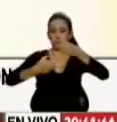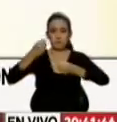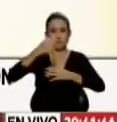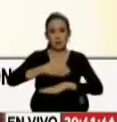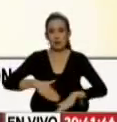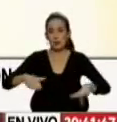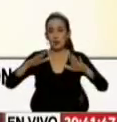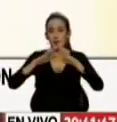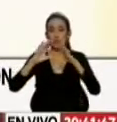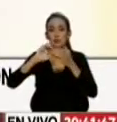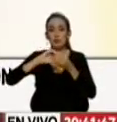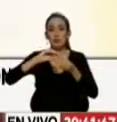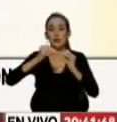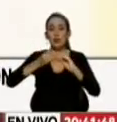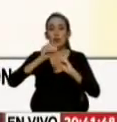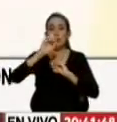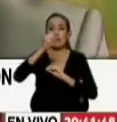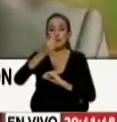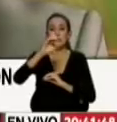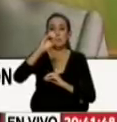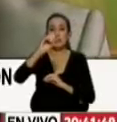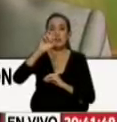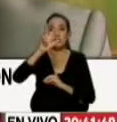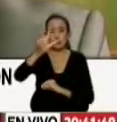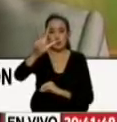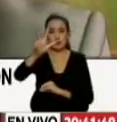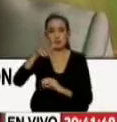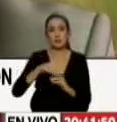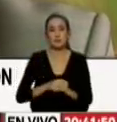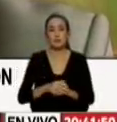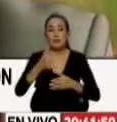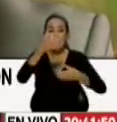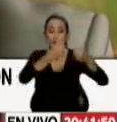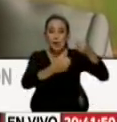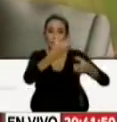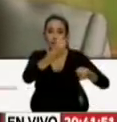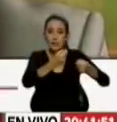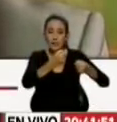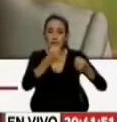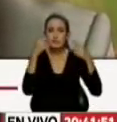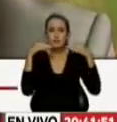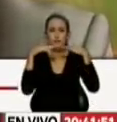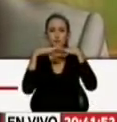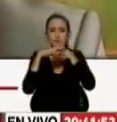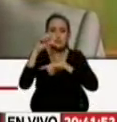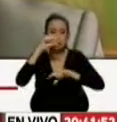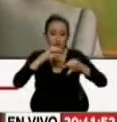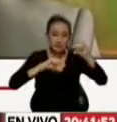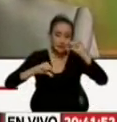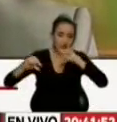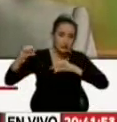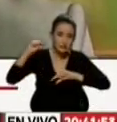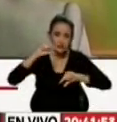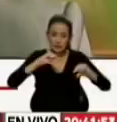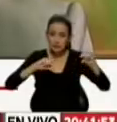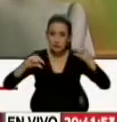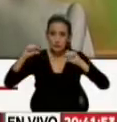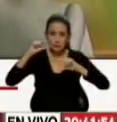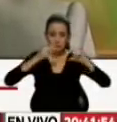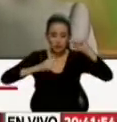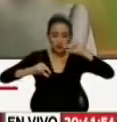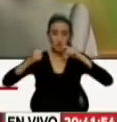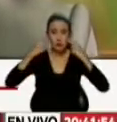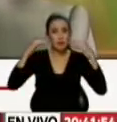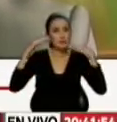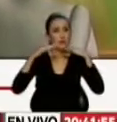correspondiente al lote S03. Que la leche tiene contaminantes químicos, todo el lote S03, y eso